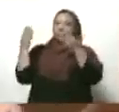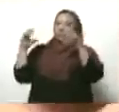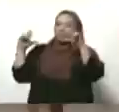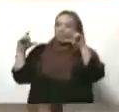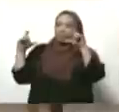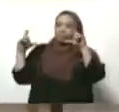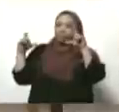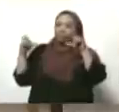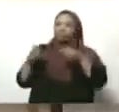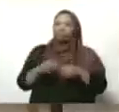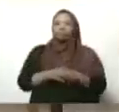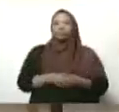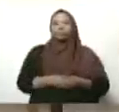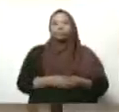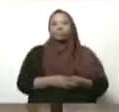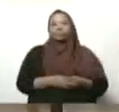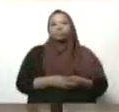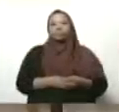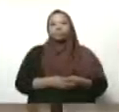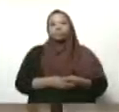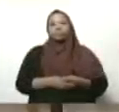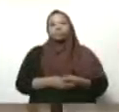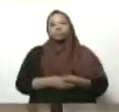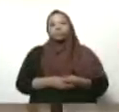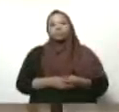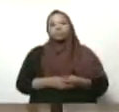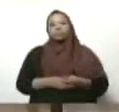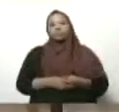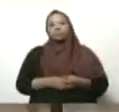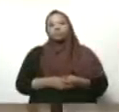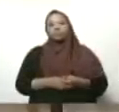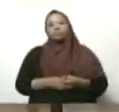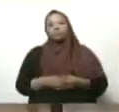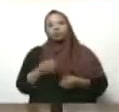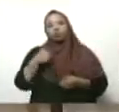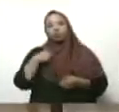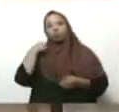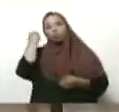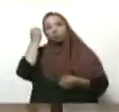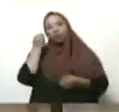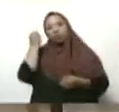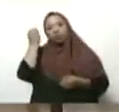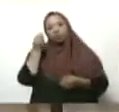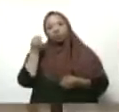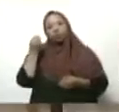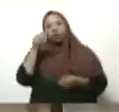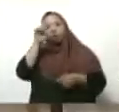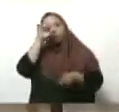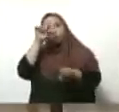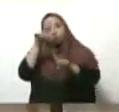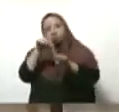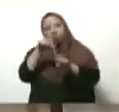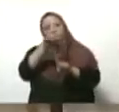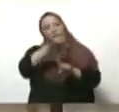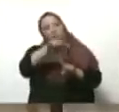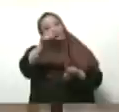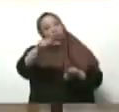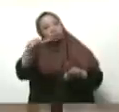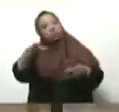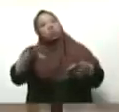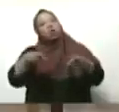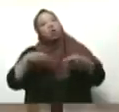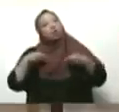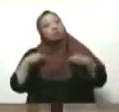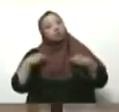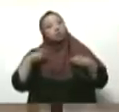yo creo que esto al final no solo la gente lo va a reconocer y lo va a agradecer sino que